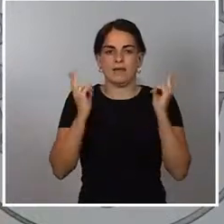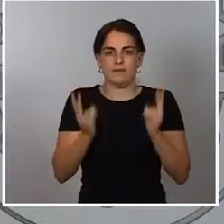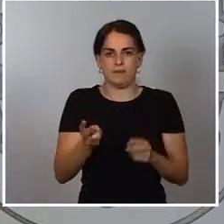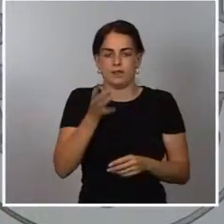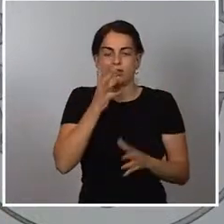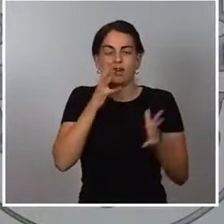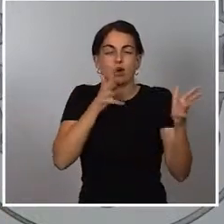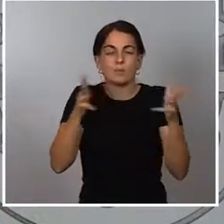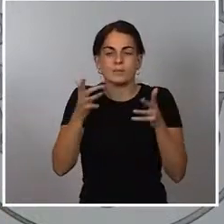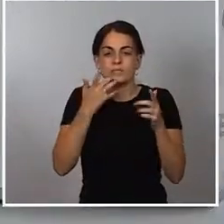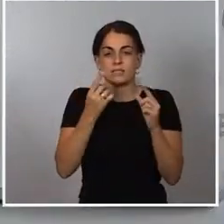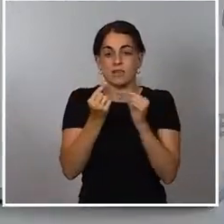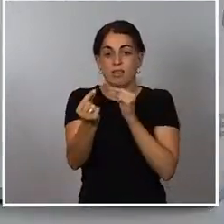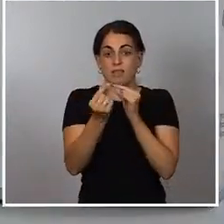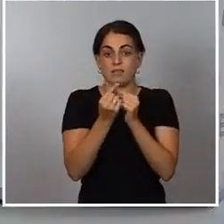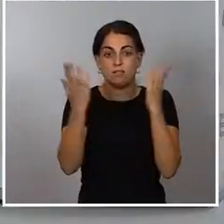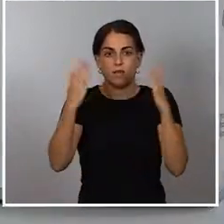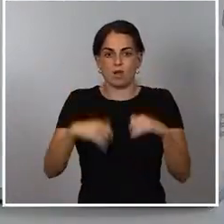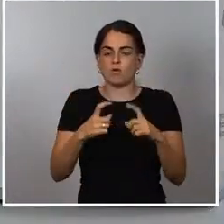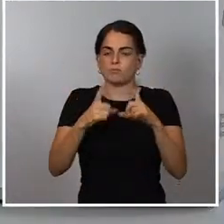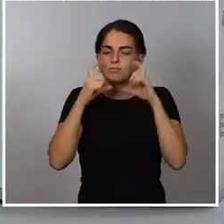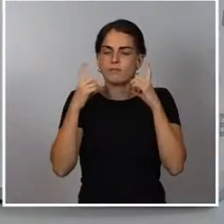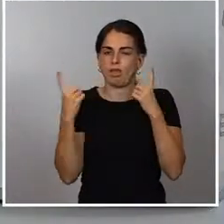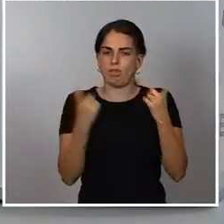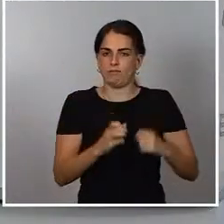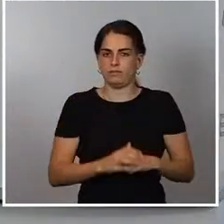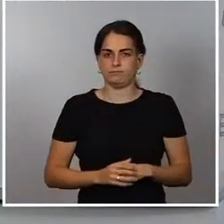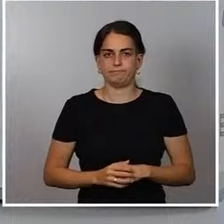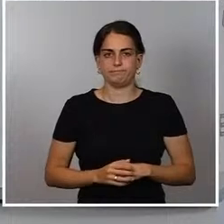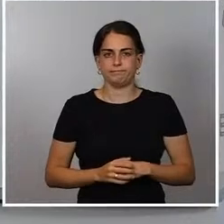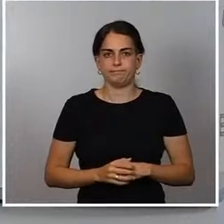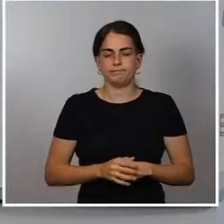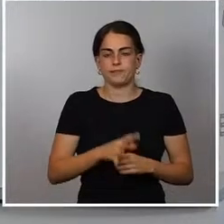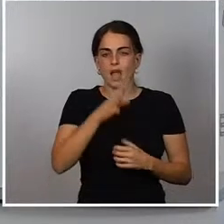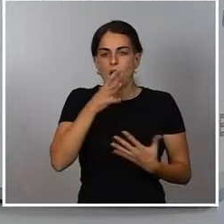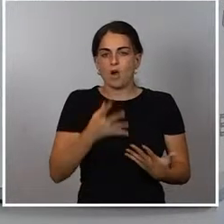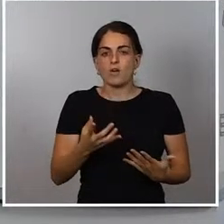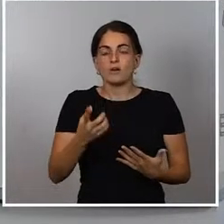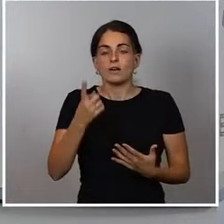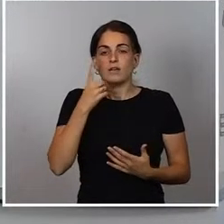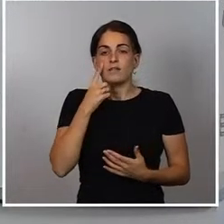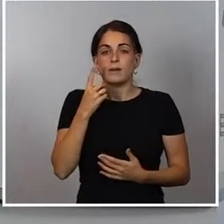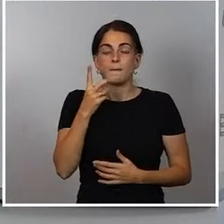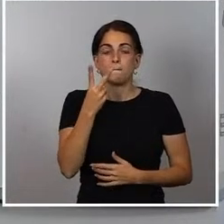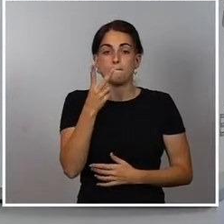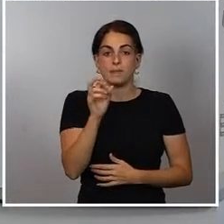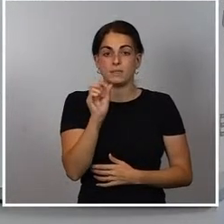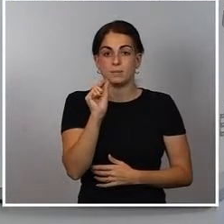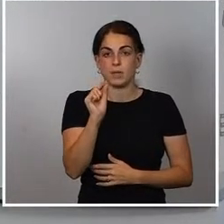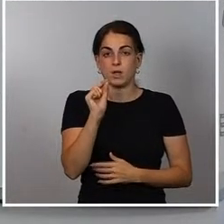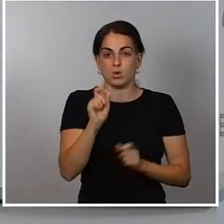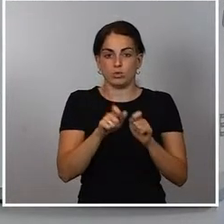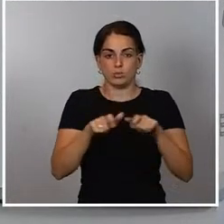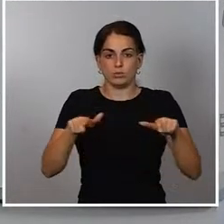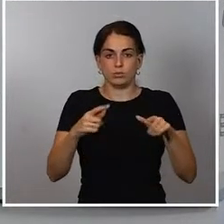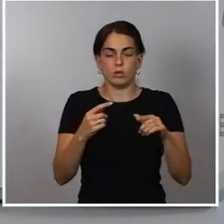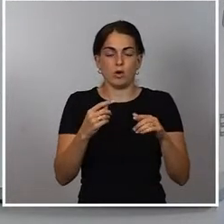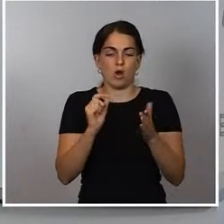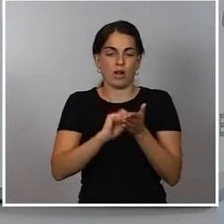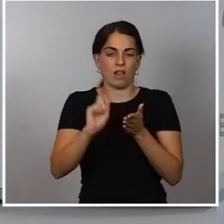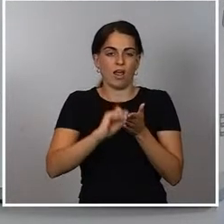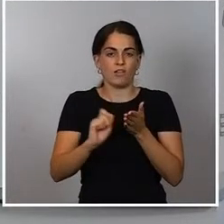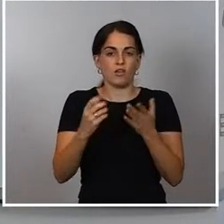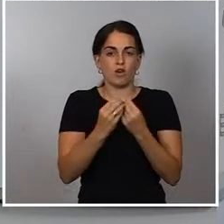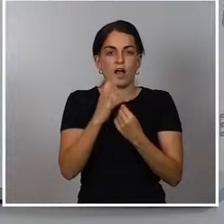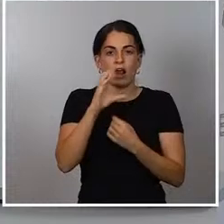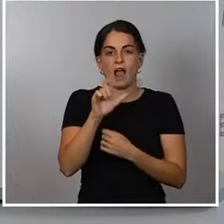distancia vamos ahora hasta la redacción de 20 minutos con clara pinar hola buenas